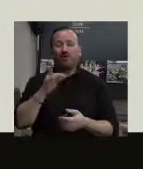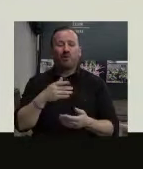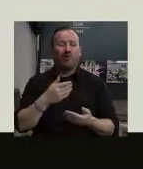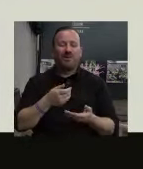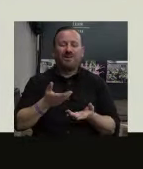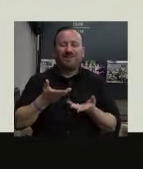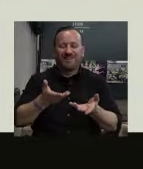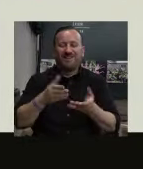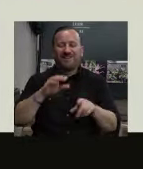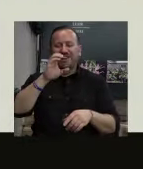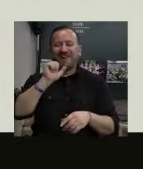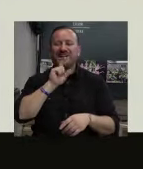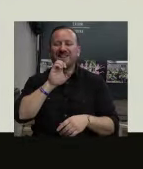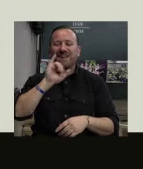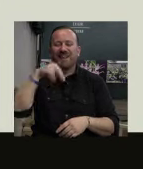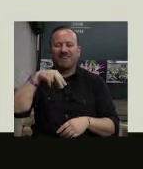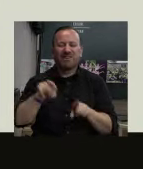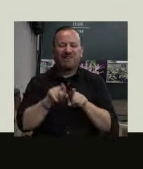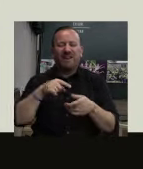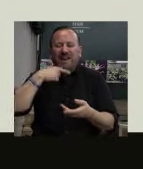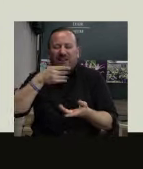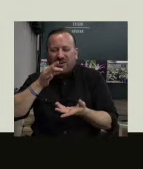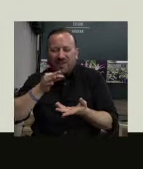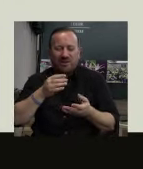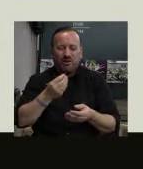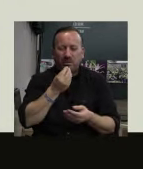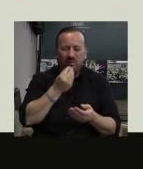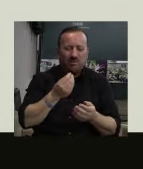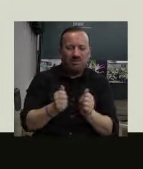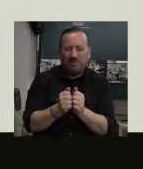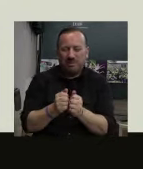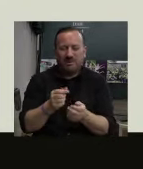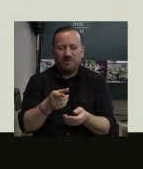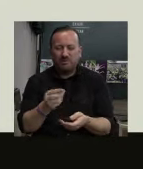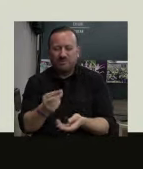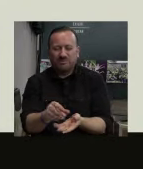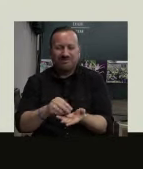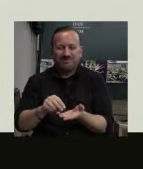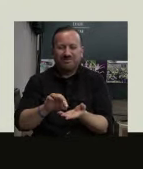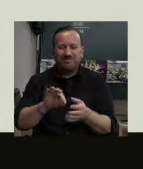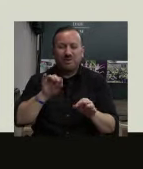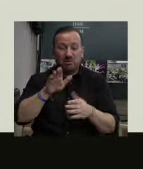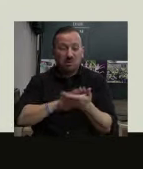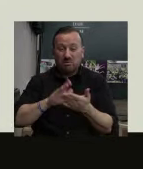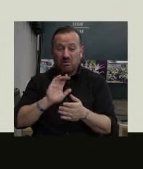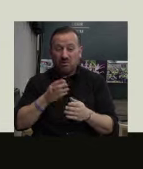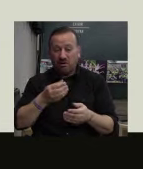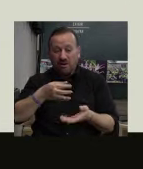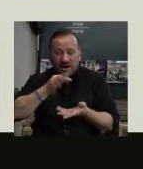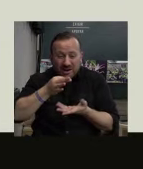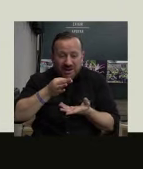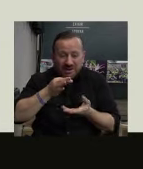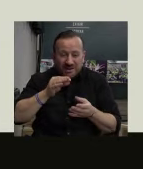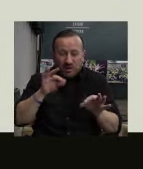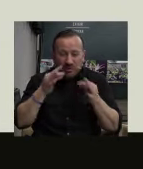venteado sandwichito venteado mire usted no le da de comer a la gente la gente no va a las reuniones empiece por los